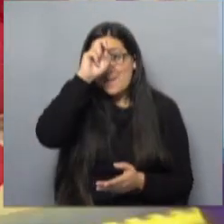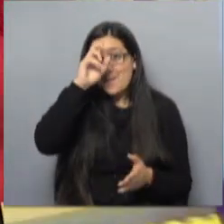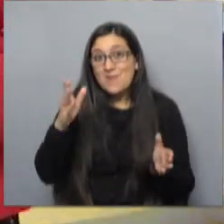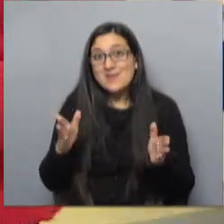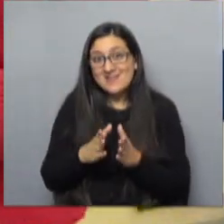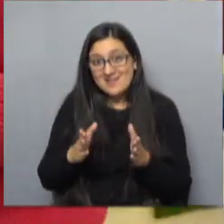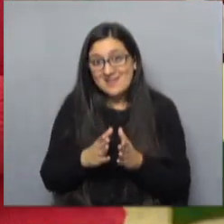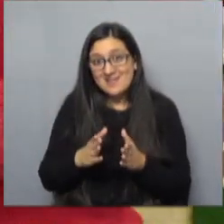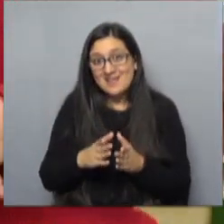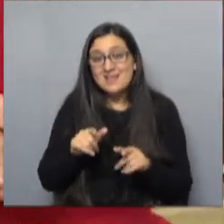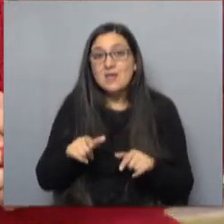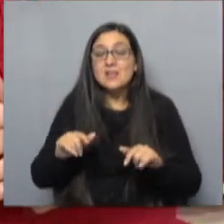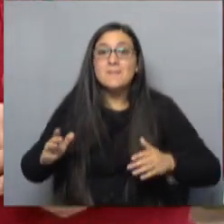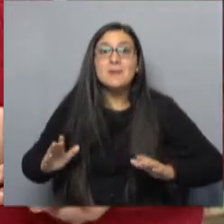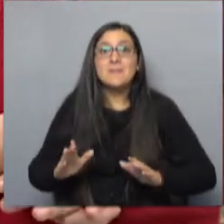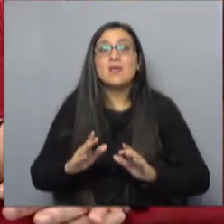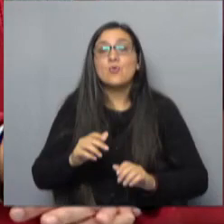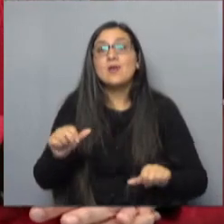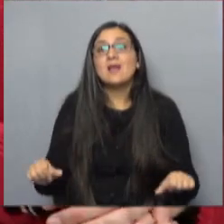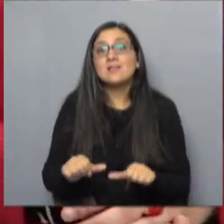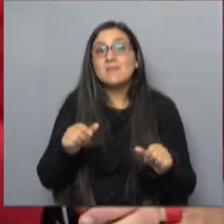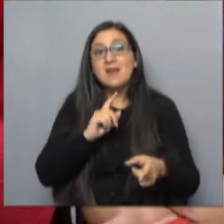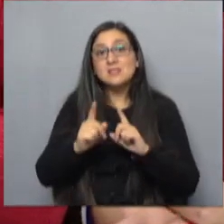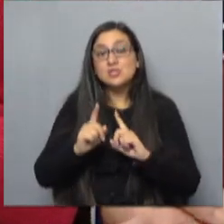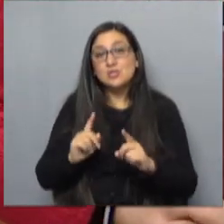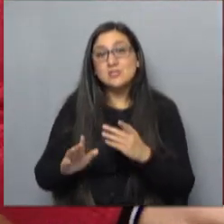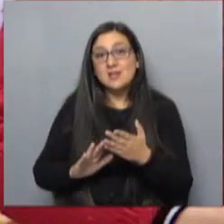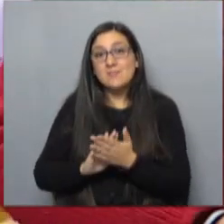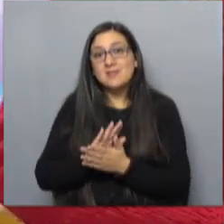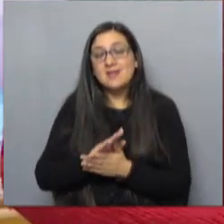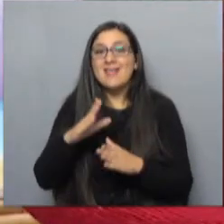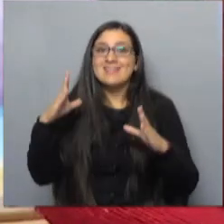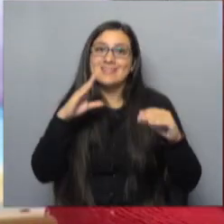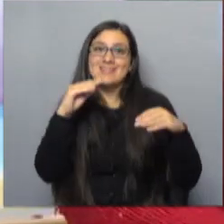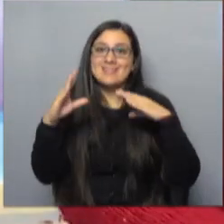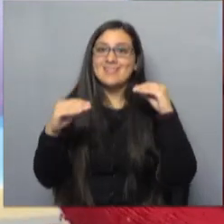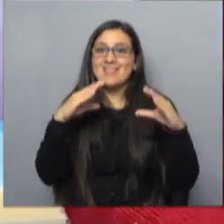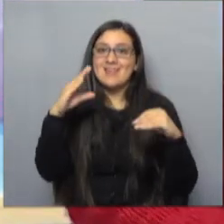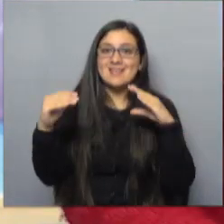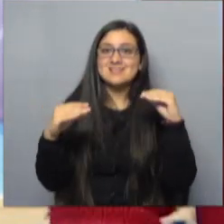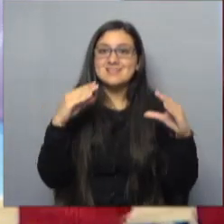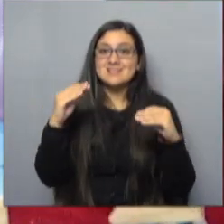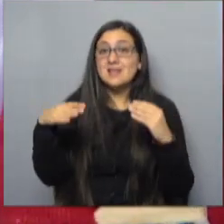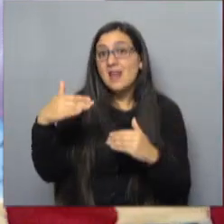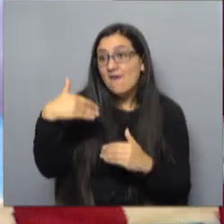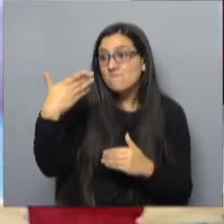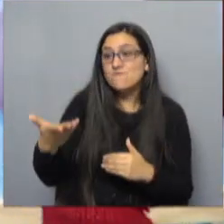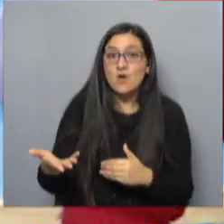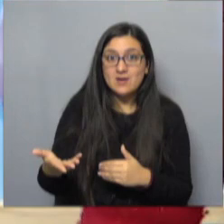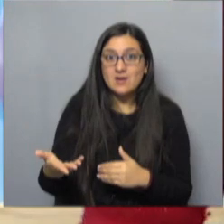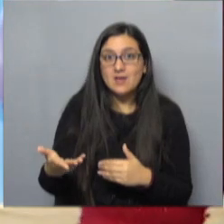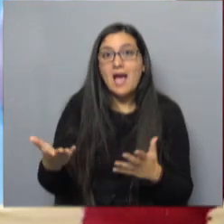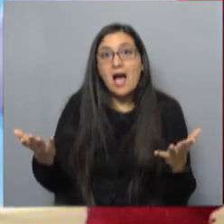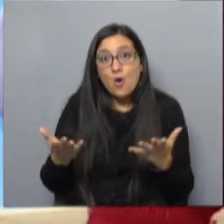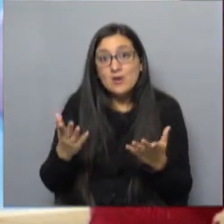tenían preparado toda una actividad para las 11, donde va a ser el lanzamiento. Títeres que era afuera, un montón de niños que iban a venir. Será